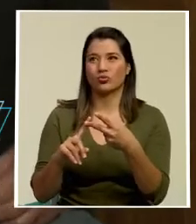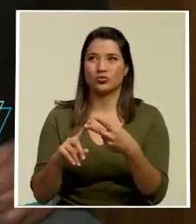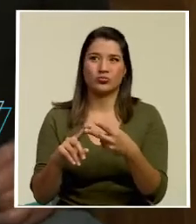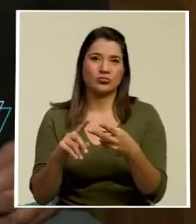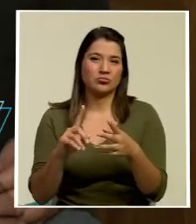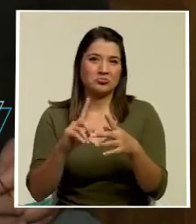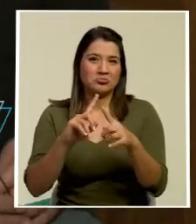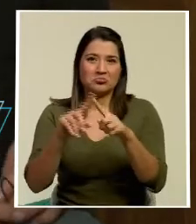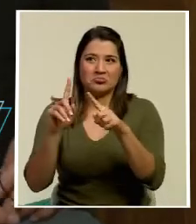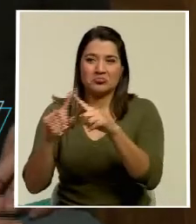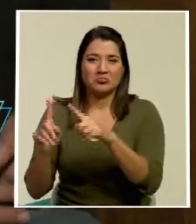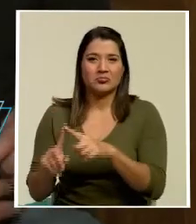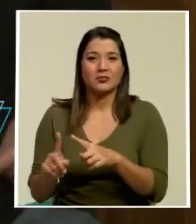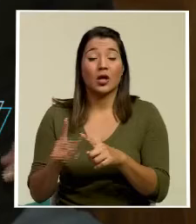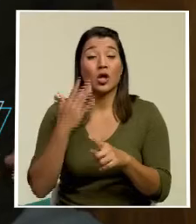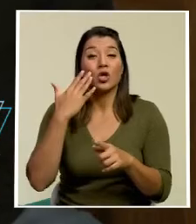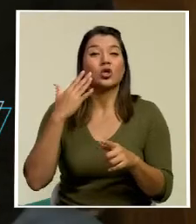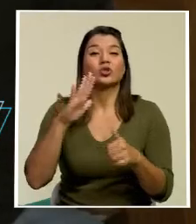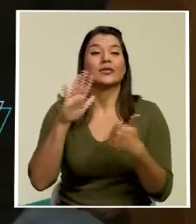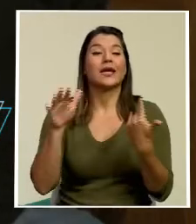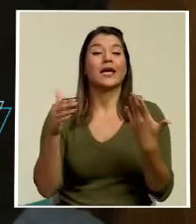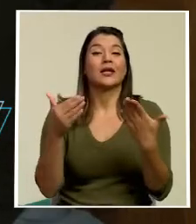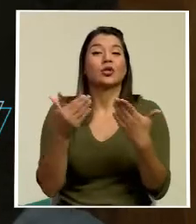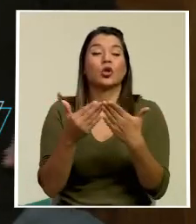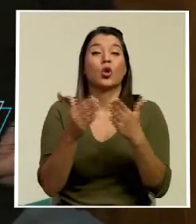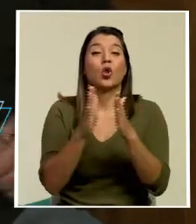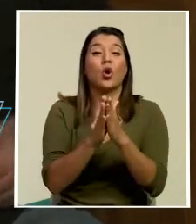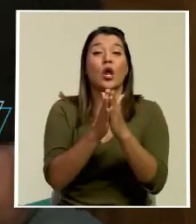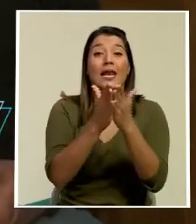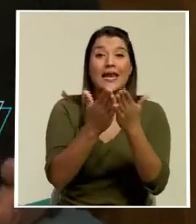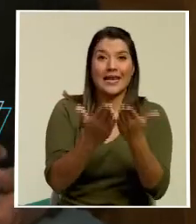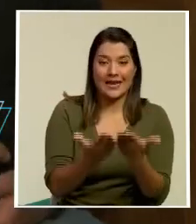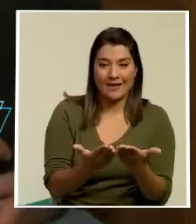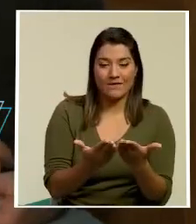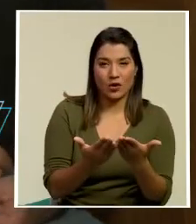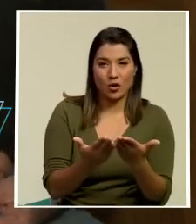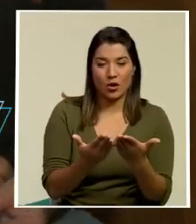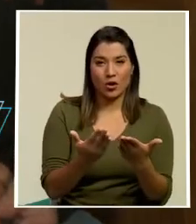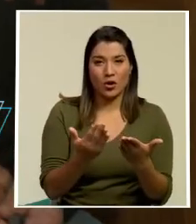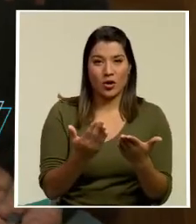sea, todo lo que pudiéramos de la literatura y lo que yo estuviera